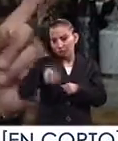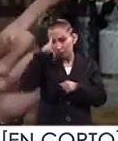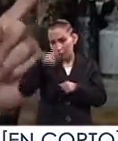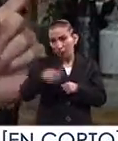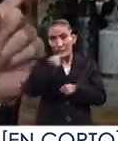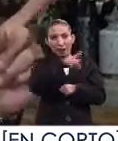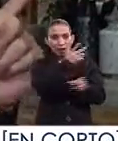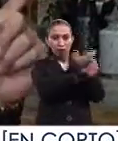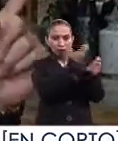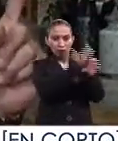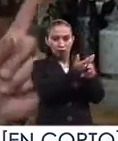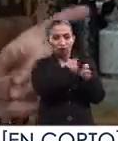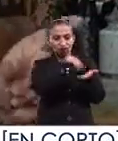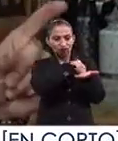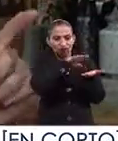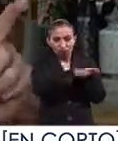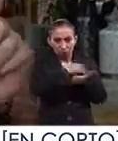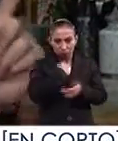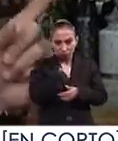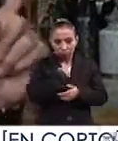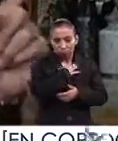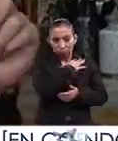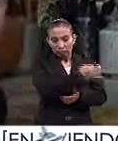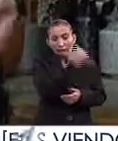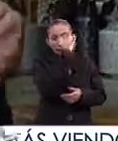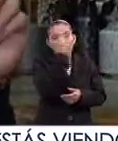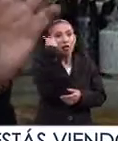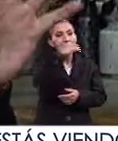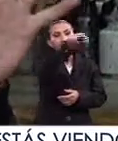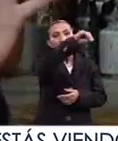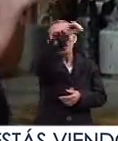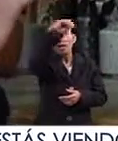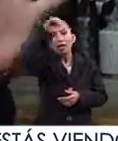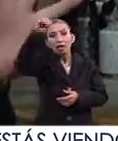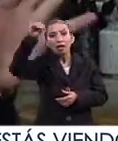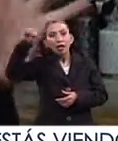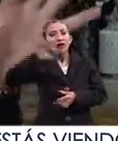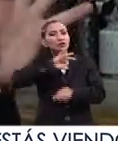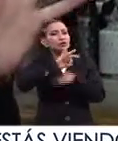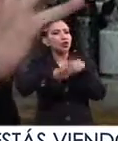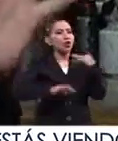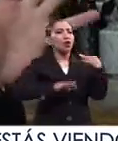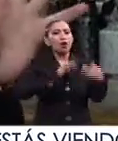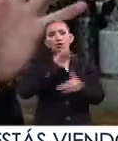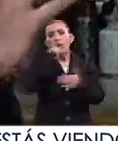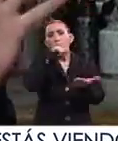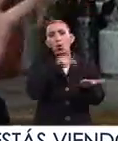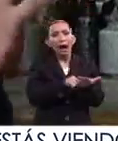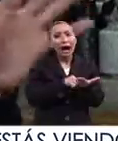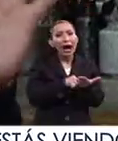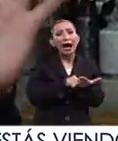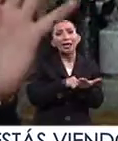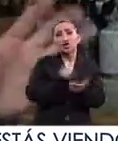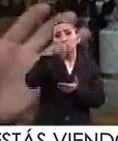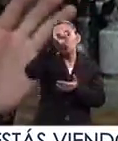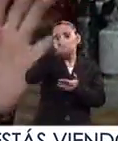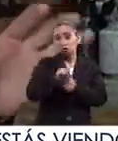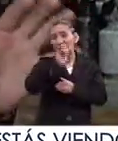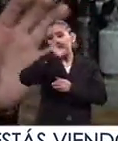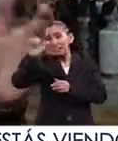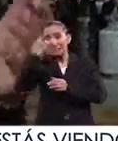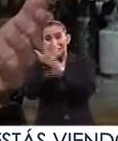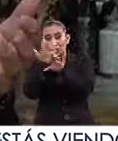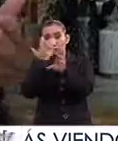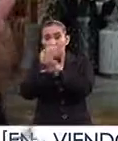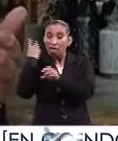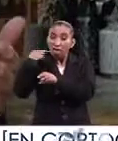México, pero en Estados Unidos. Me contrató para recorrer todos los sitios del sur y el este de Estados